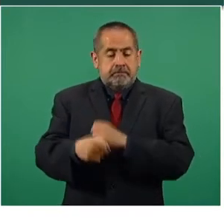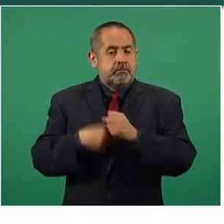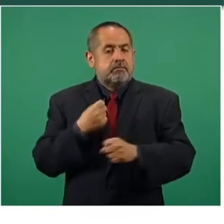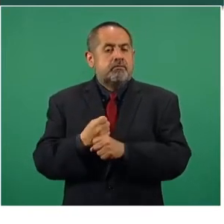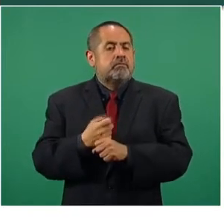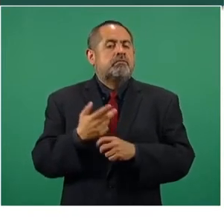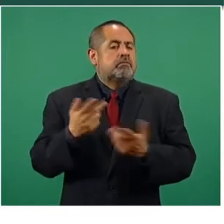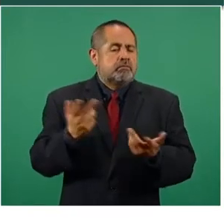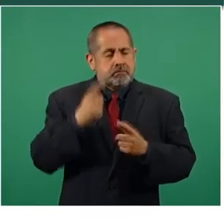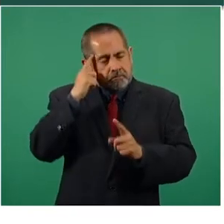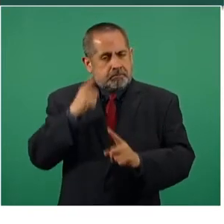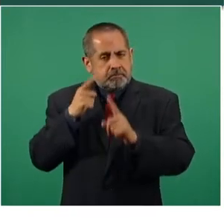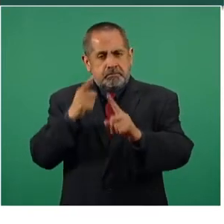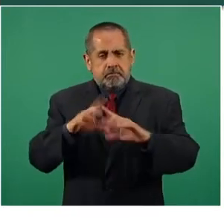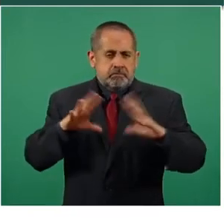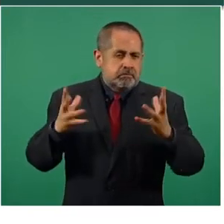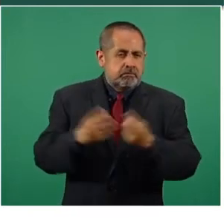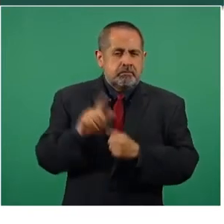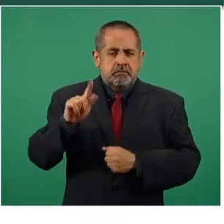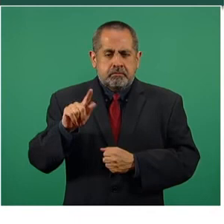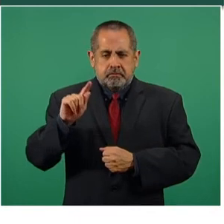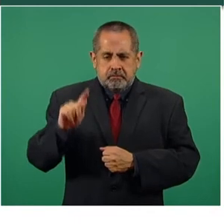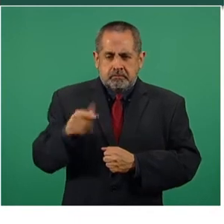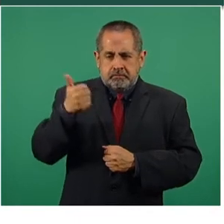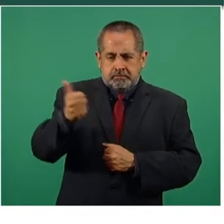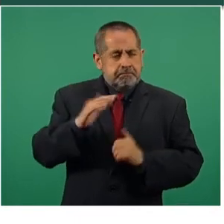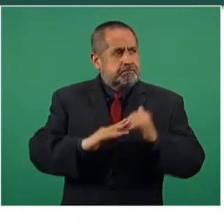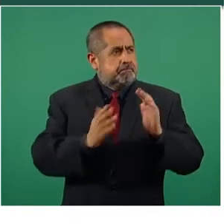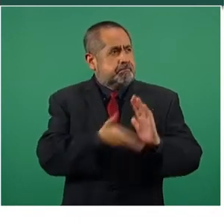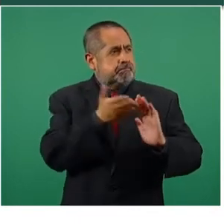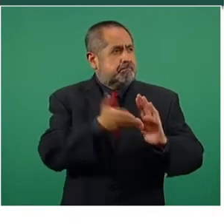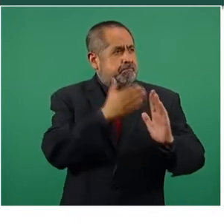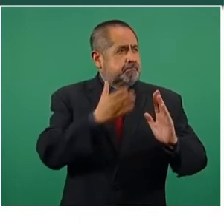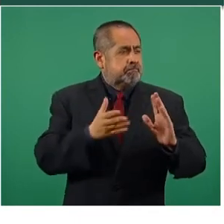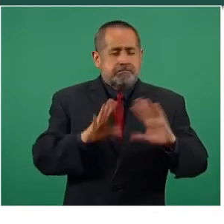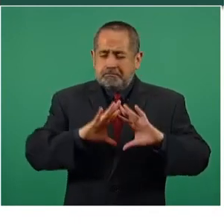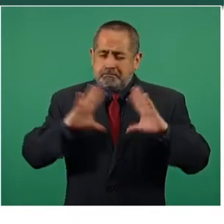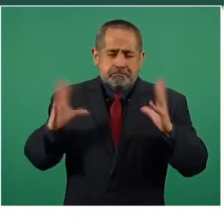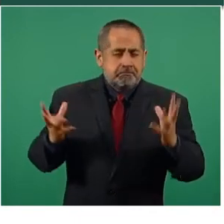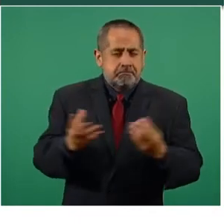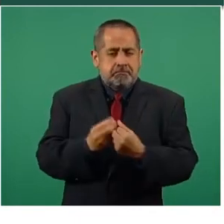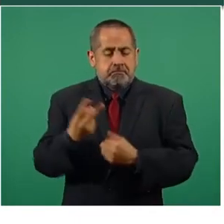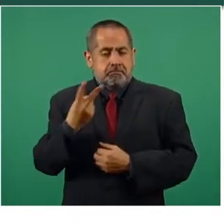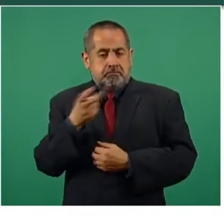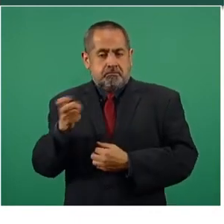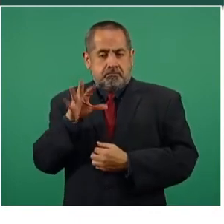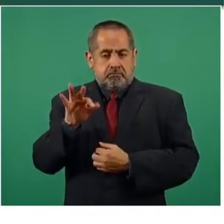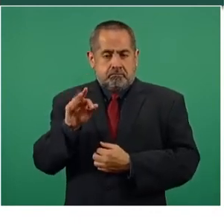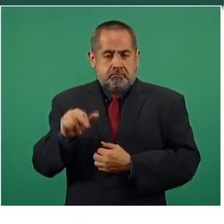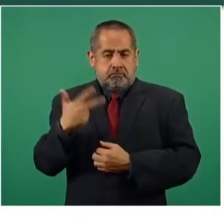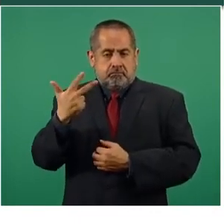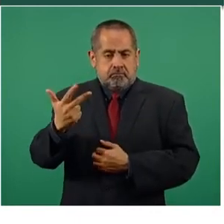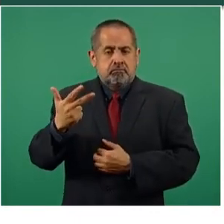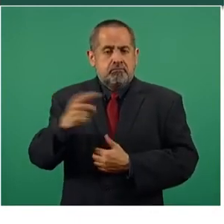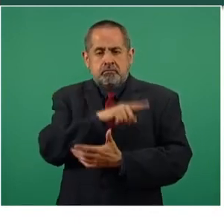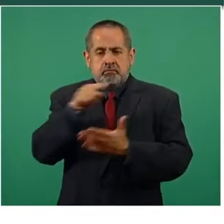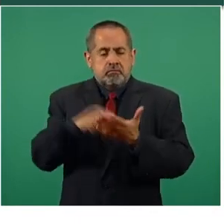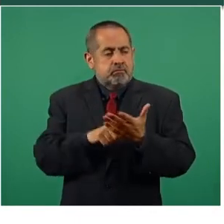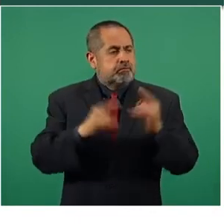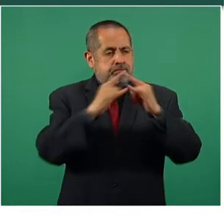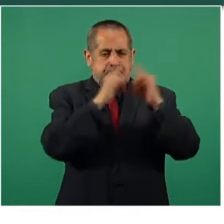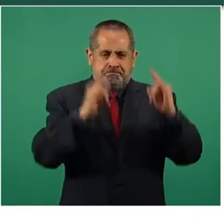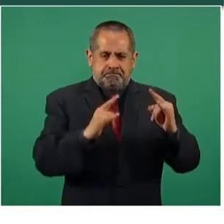la meta de 76 cuarteles para que al final tengamos 248 cuarteles de la Guardia